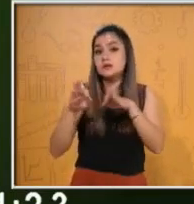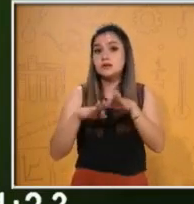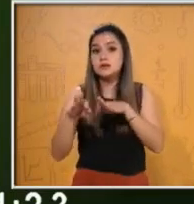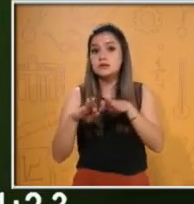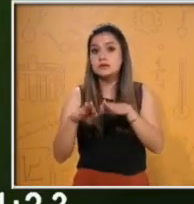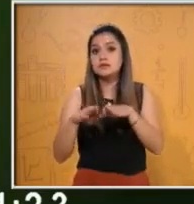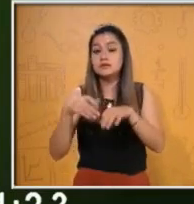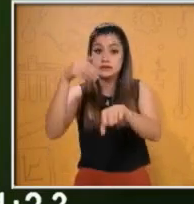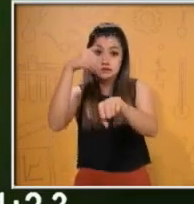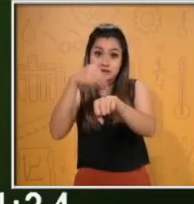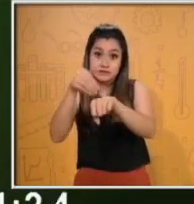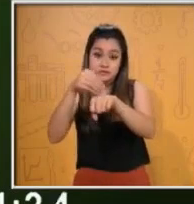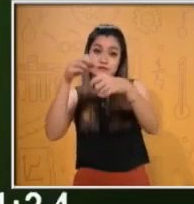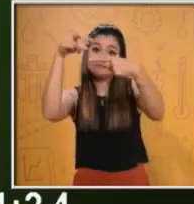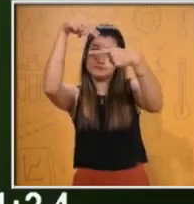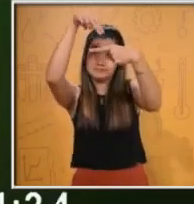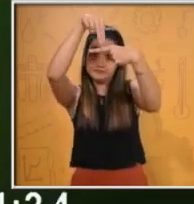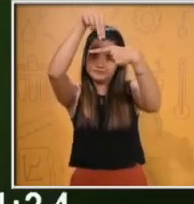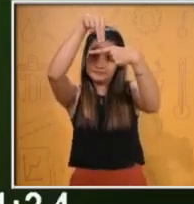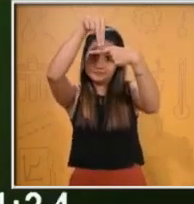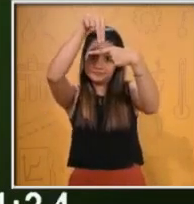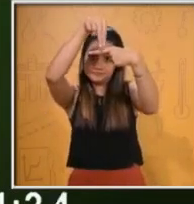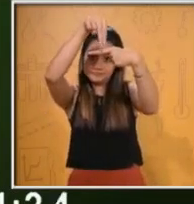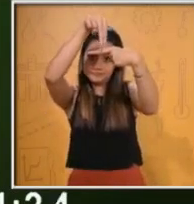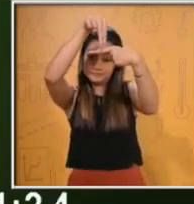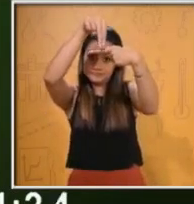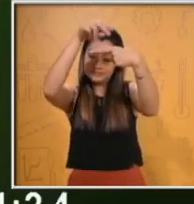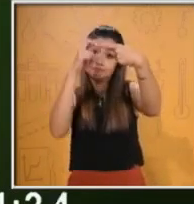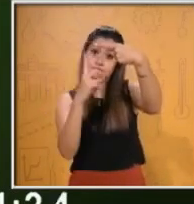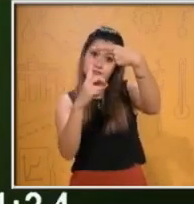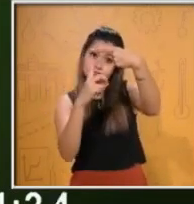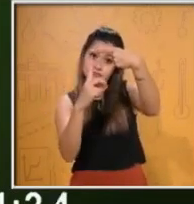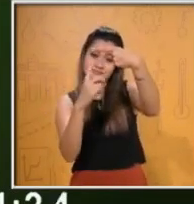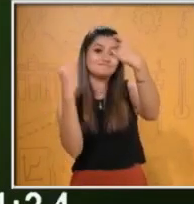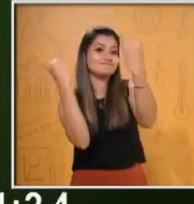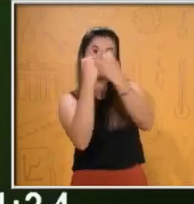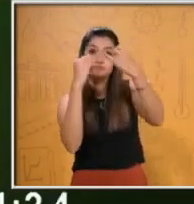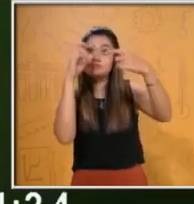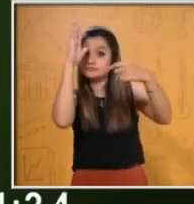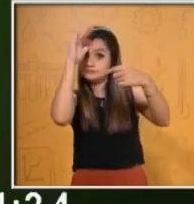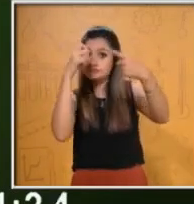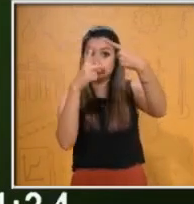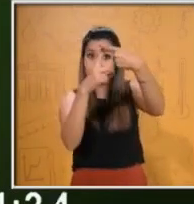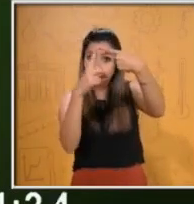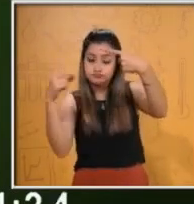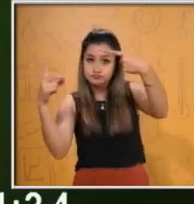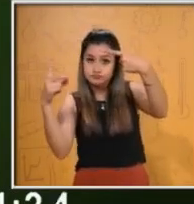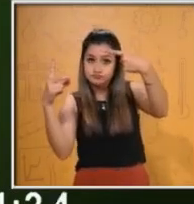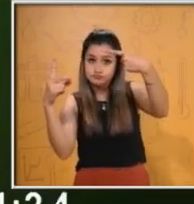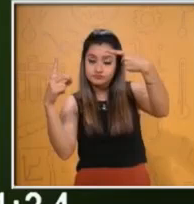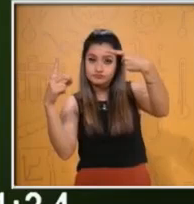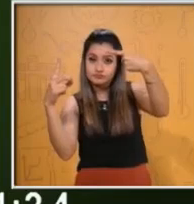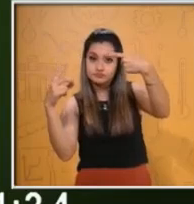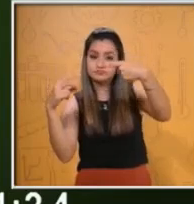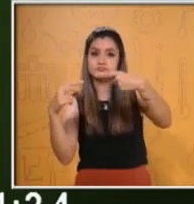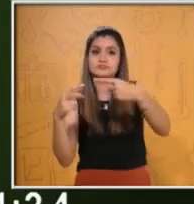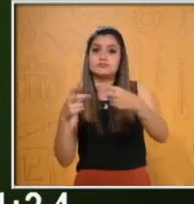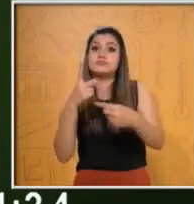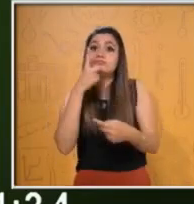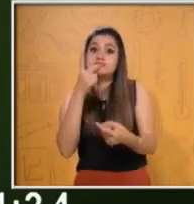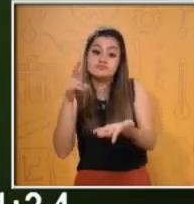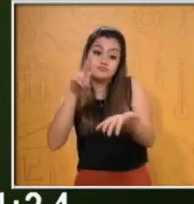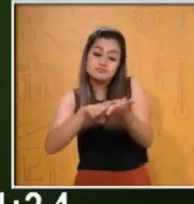los numeradores. El denominador va a pasar igual. Y si yo hablo de doble, pues vamos